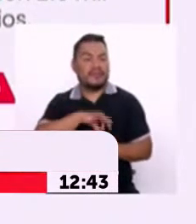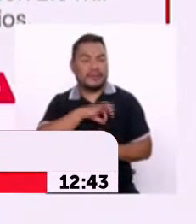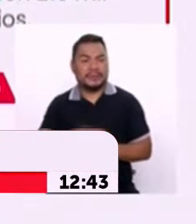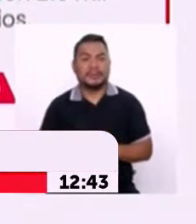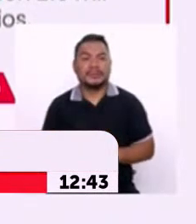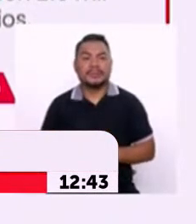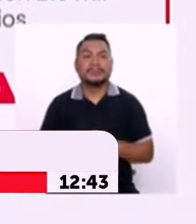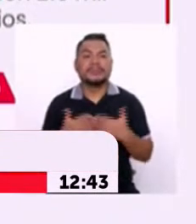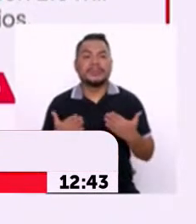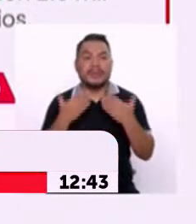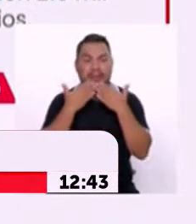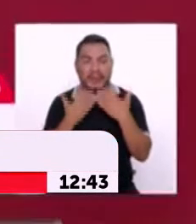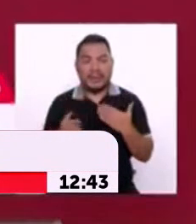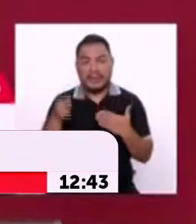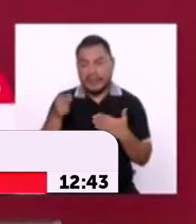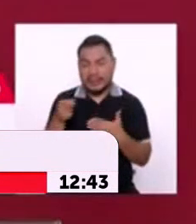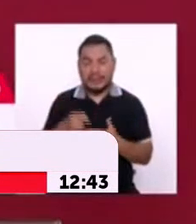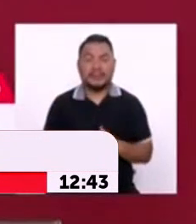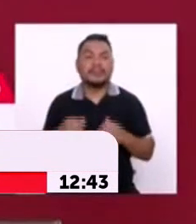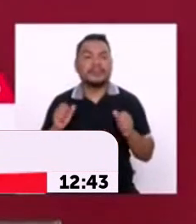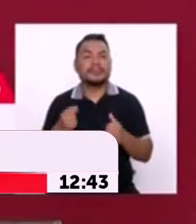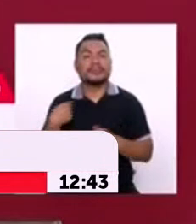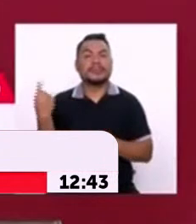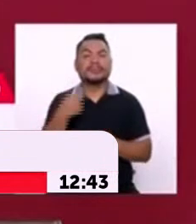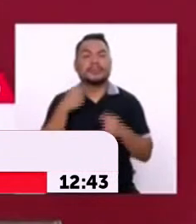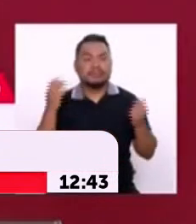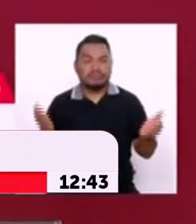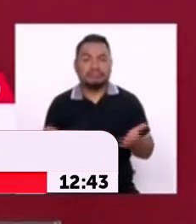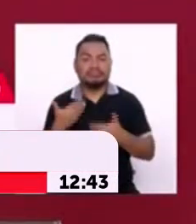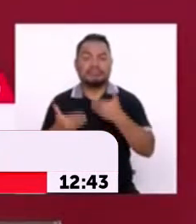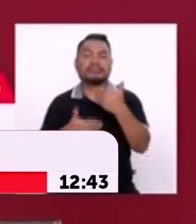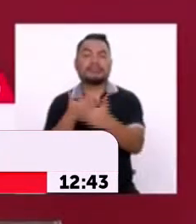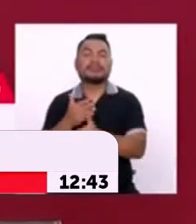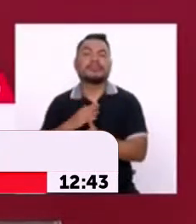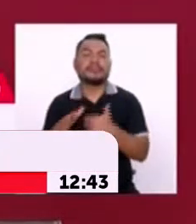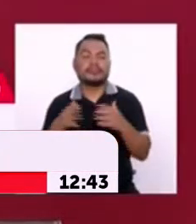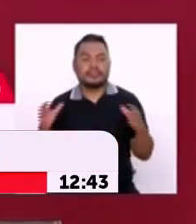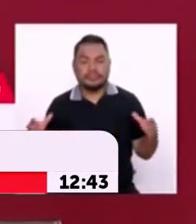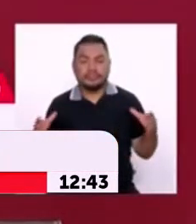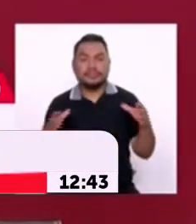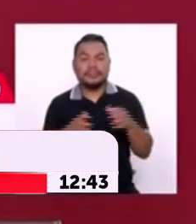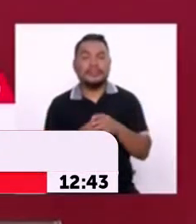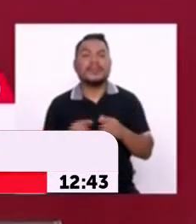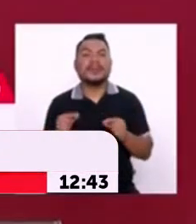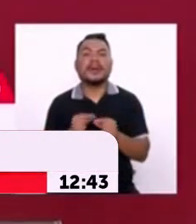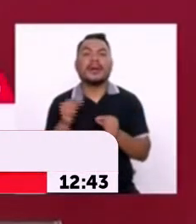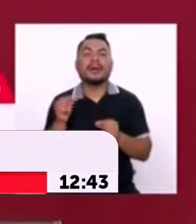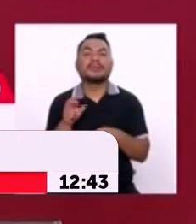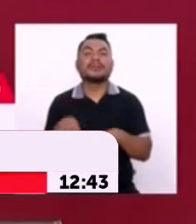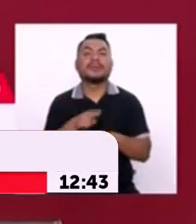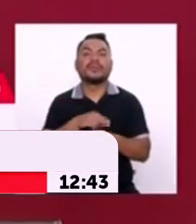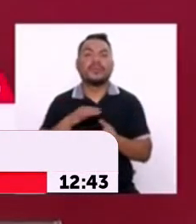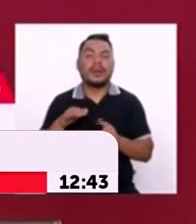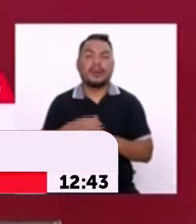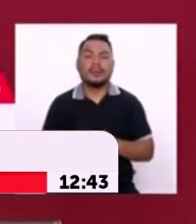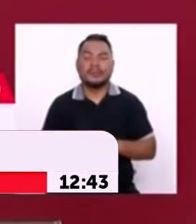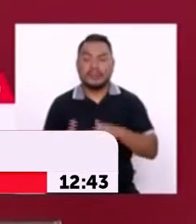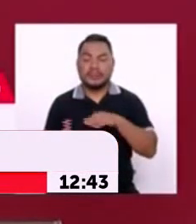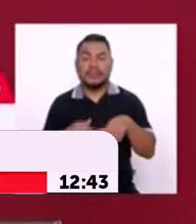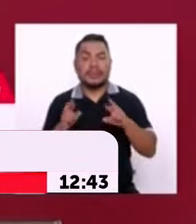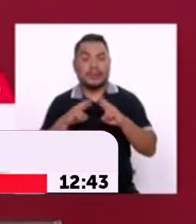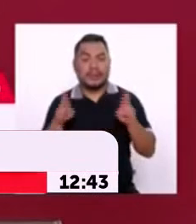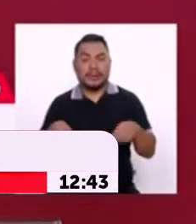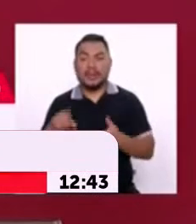1.216.745 beneficiarios. Gracias a ello, venimos impulsando la masificación del gas natural en